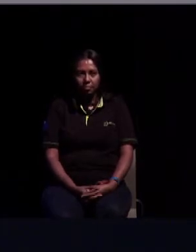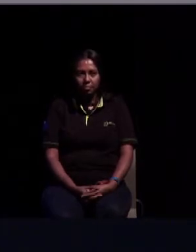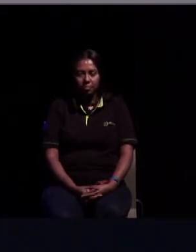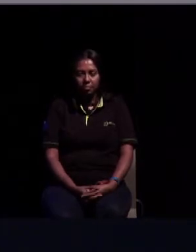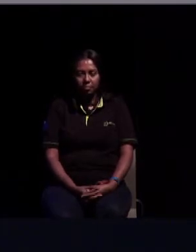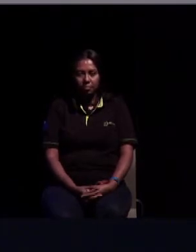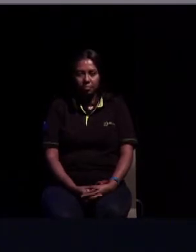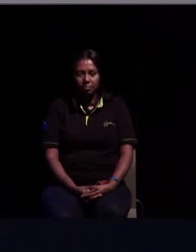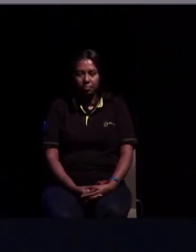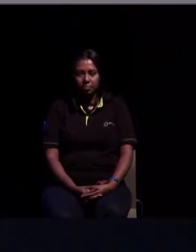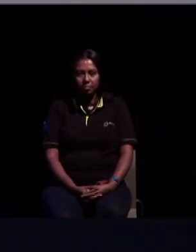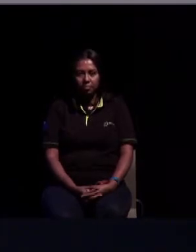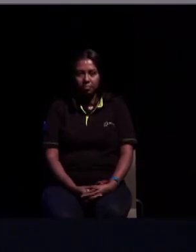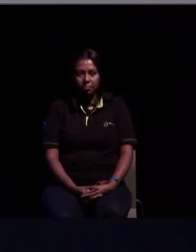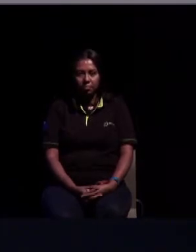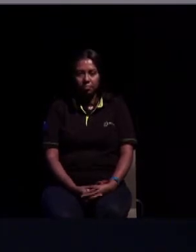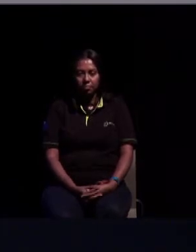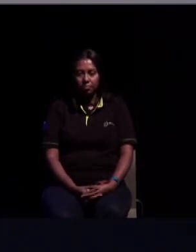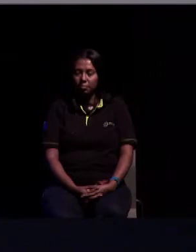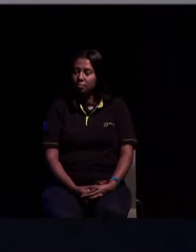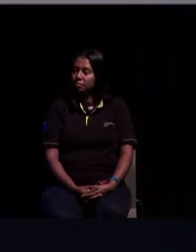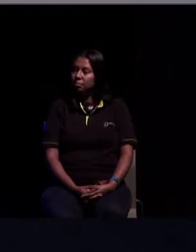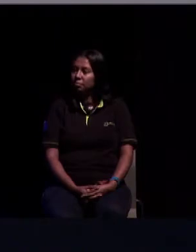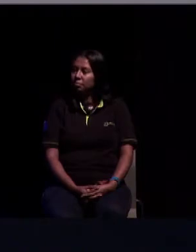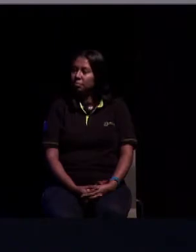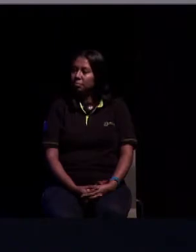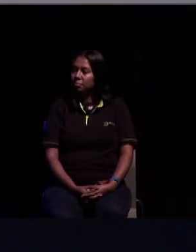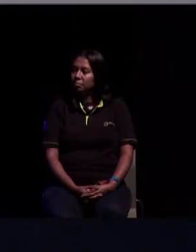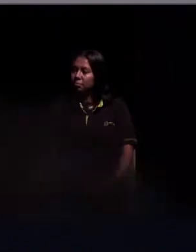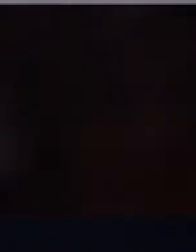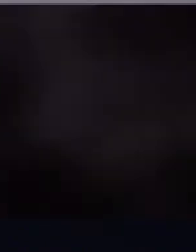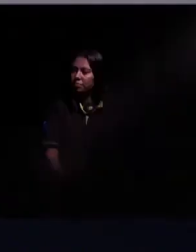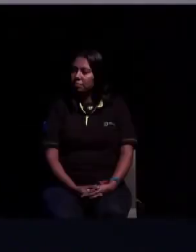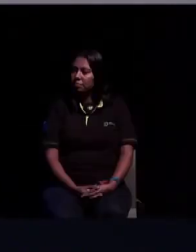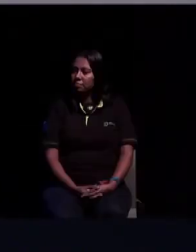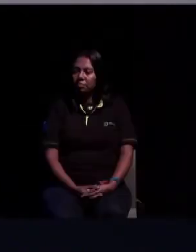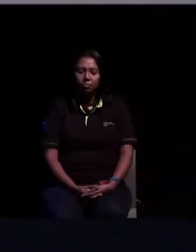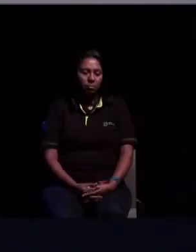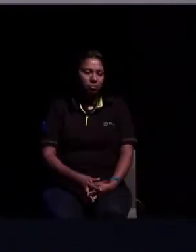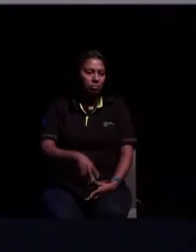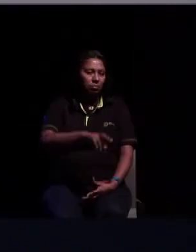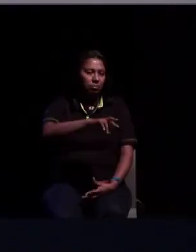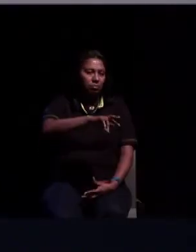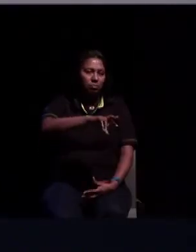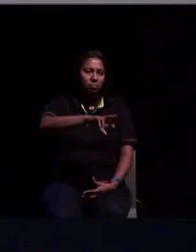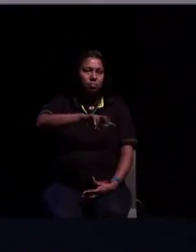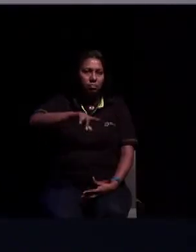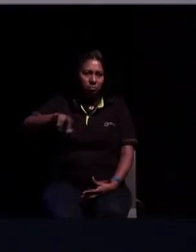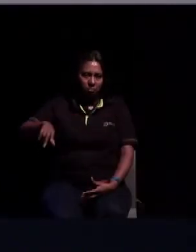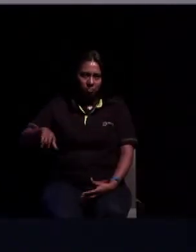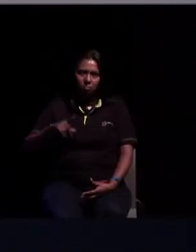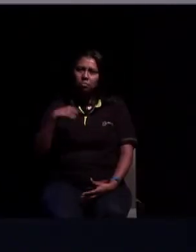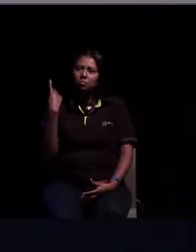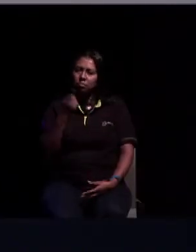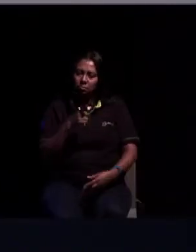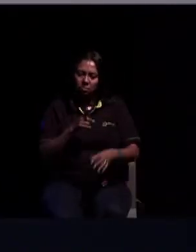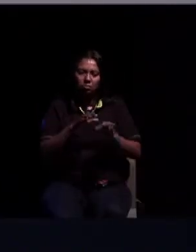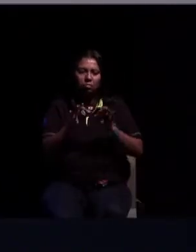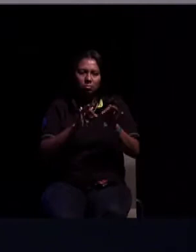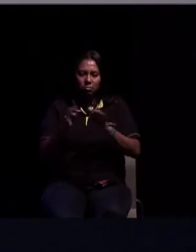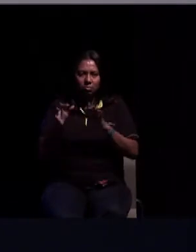Y por otro lado vemos que, bueno, ese hacer las cosas como las estamos haciendo ya no está